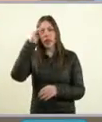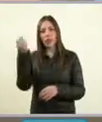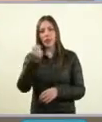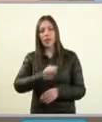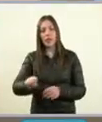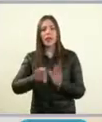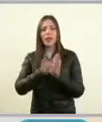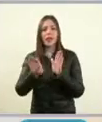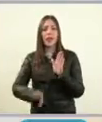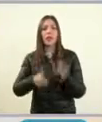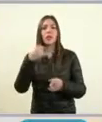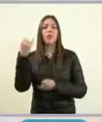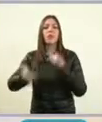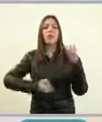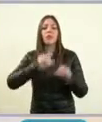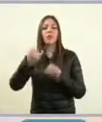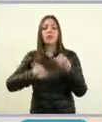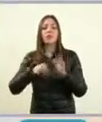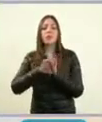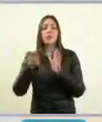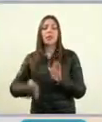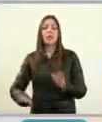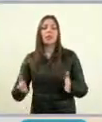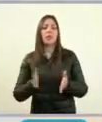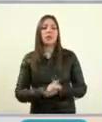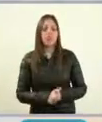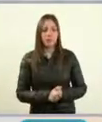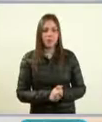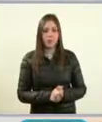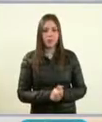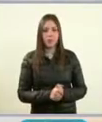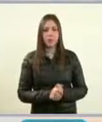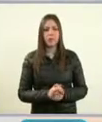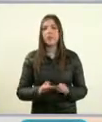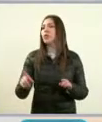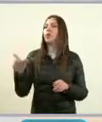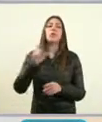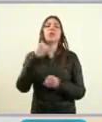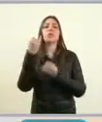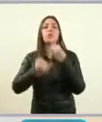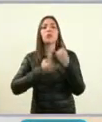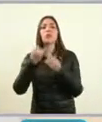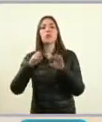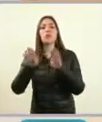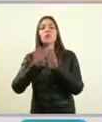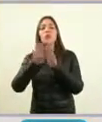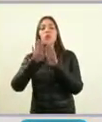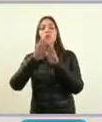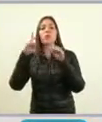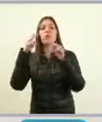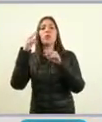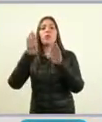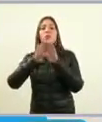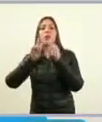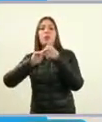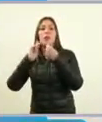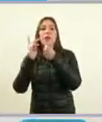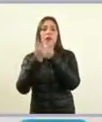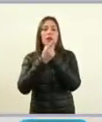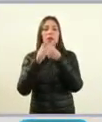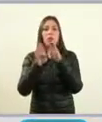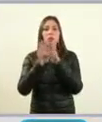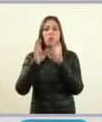habilidades, como cuando jugábamos estos juegos tipo invasión, ¿no? Claro, Del espacio. del Atari, Que ¿te tenías que acuerdas? mover